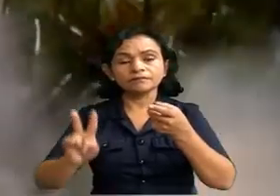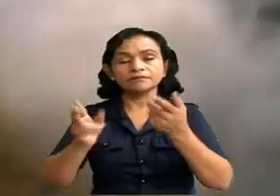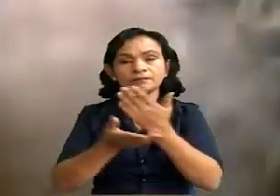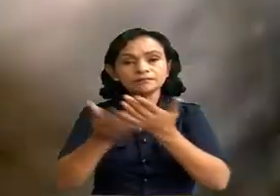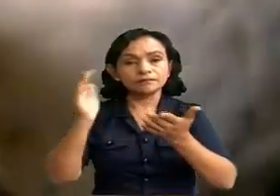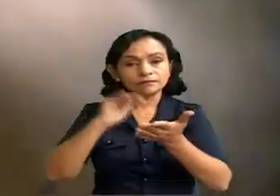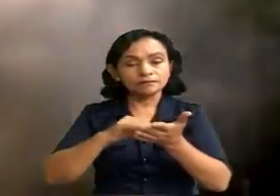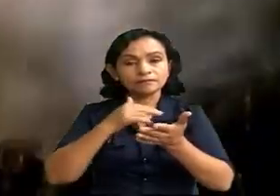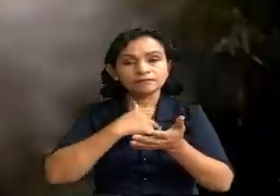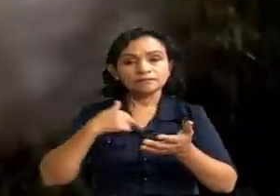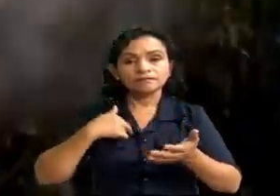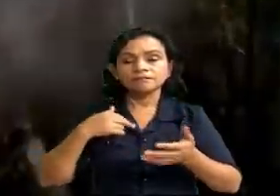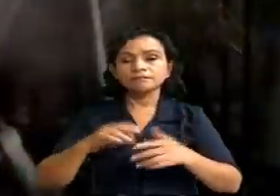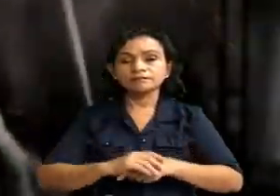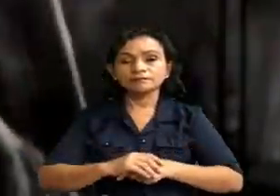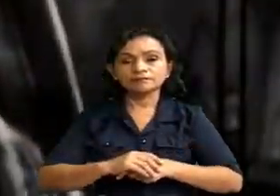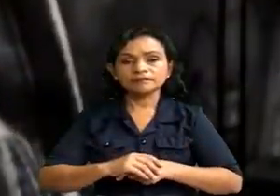Venezuela.